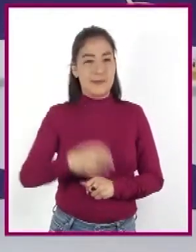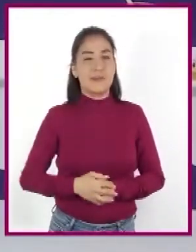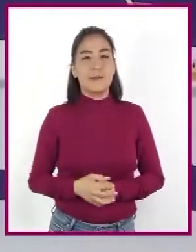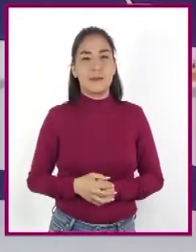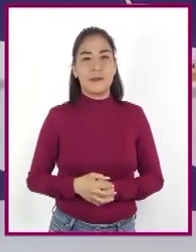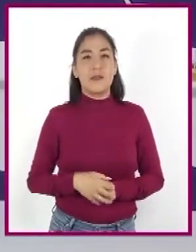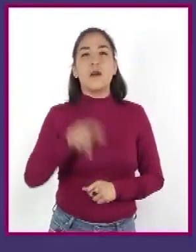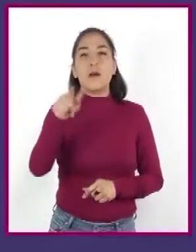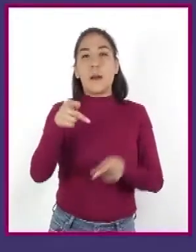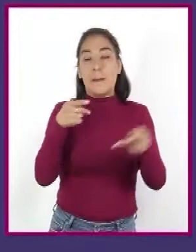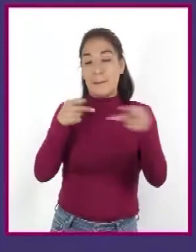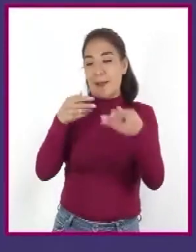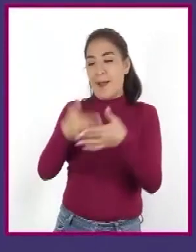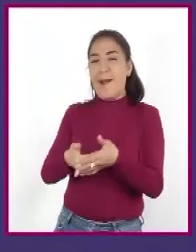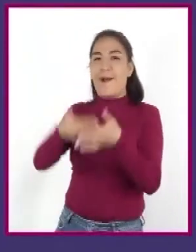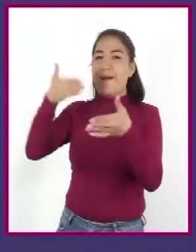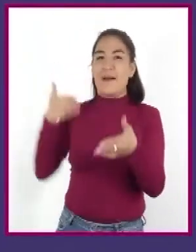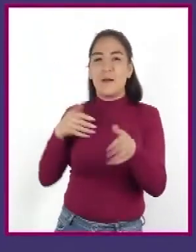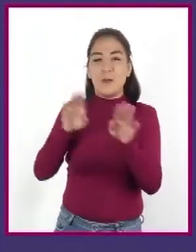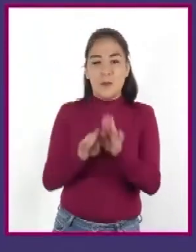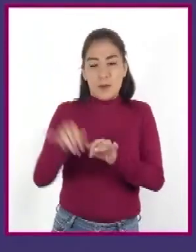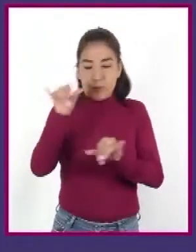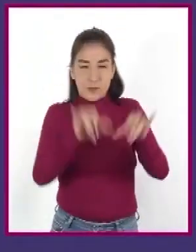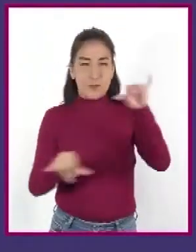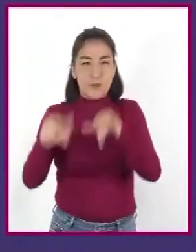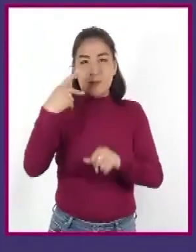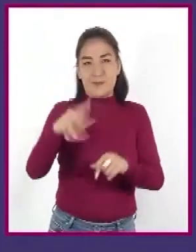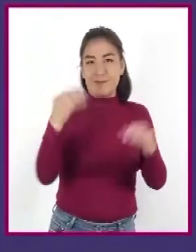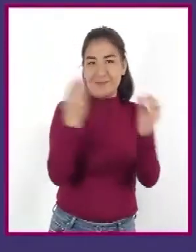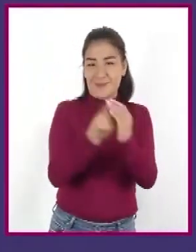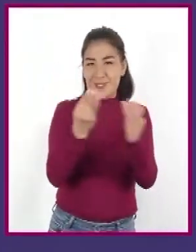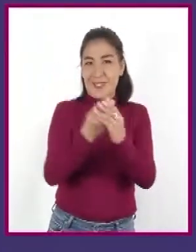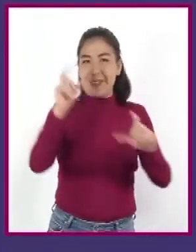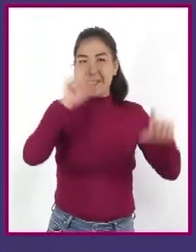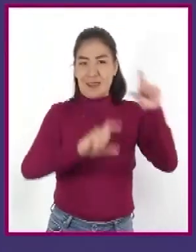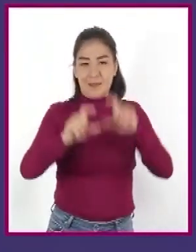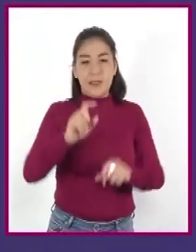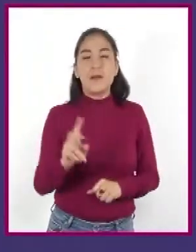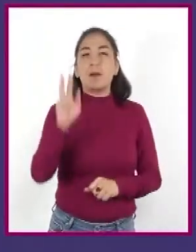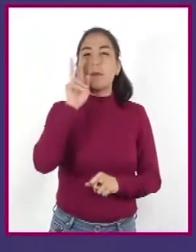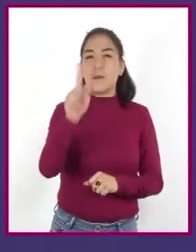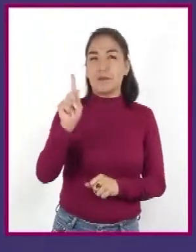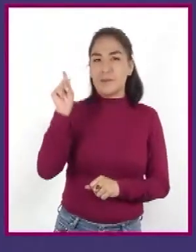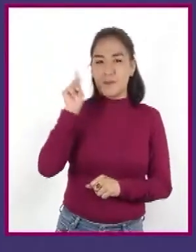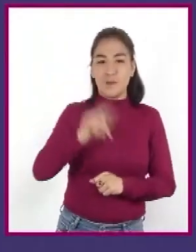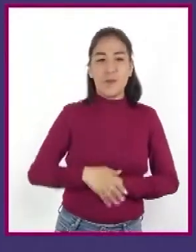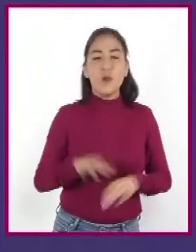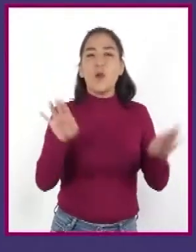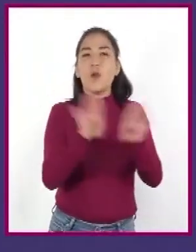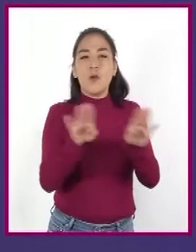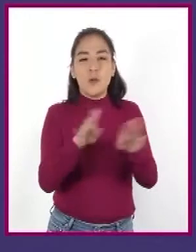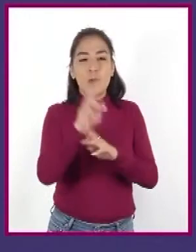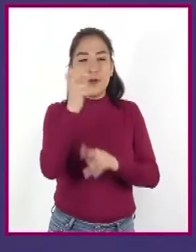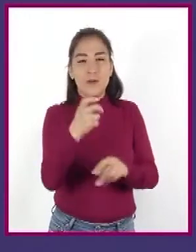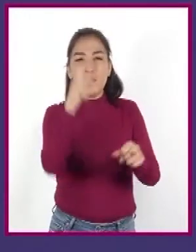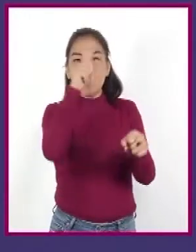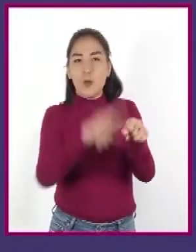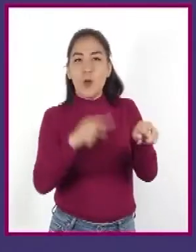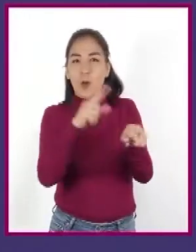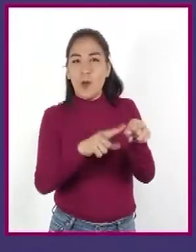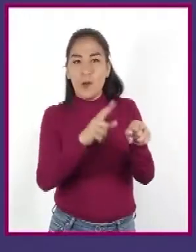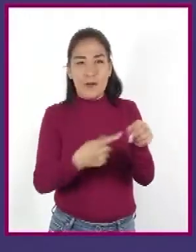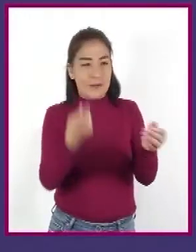Previamente se prepararon disoluciones acuosas de estos compuestos químicos. Observen su apariencia física, como es el color que